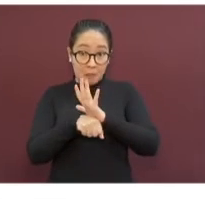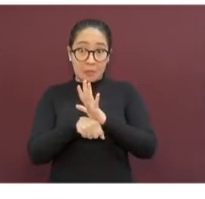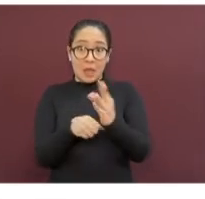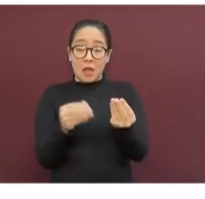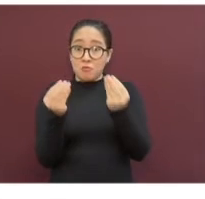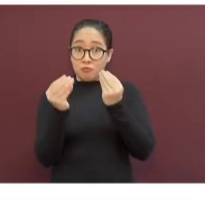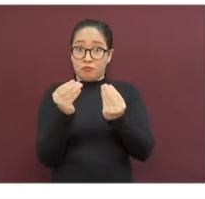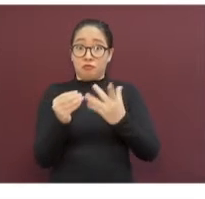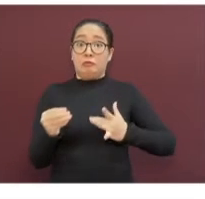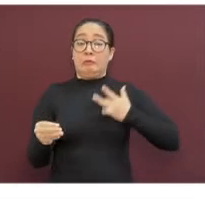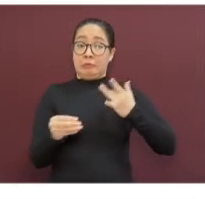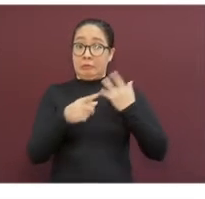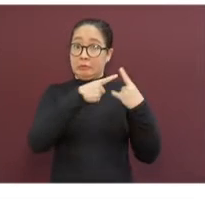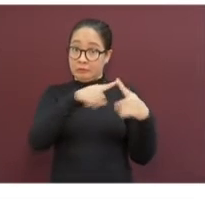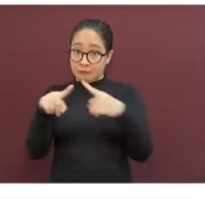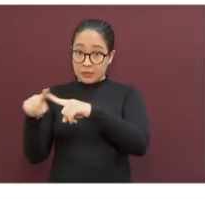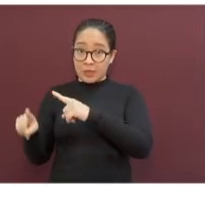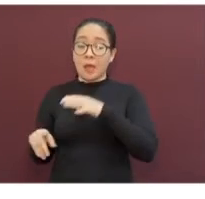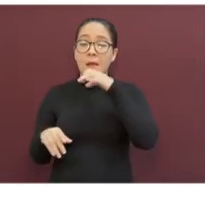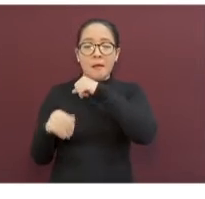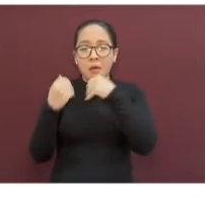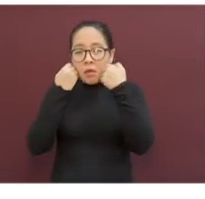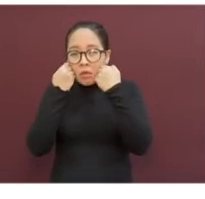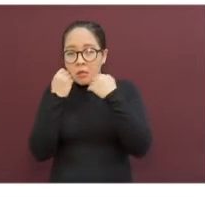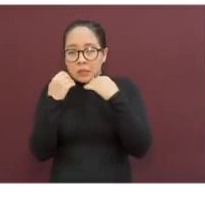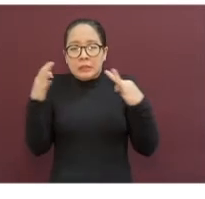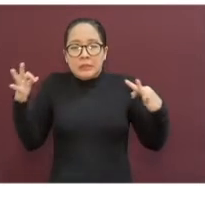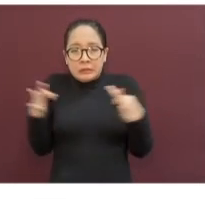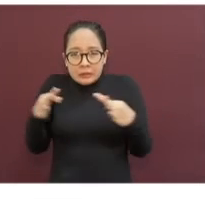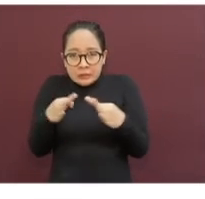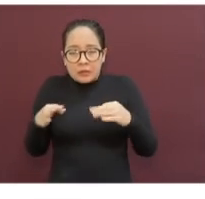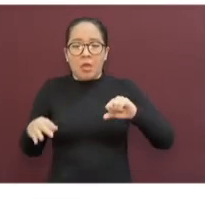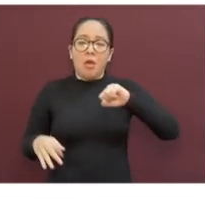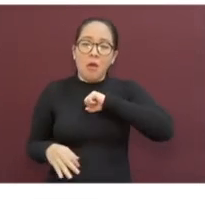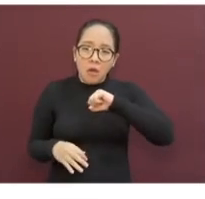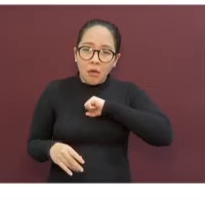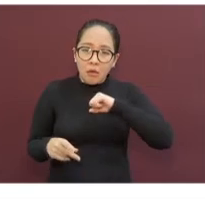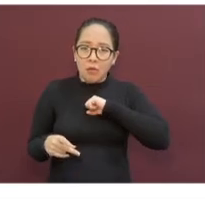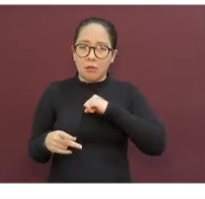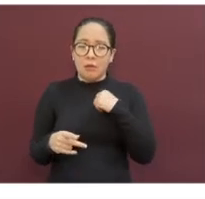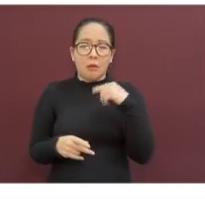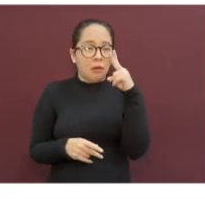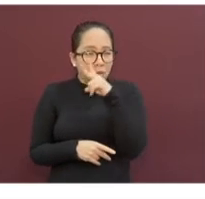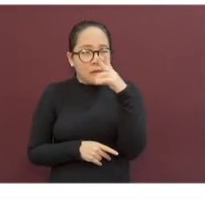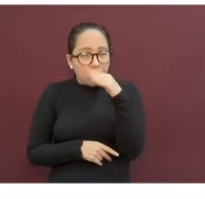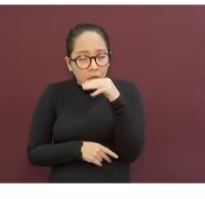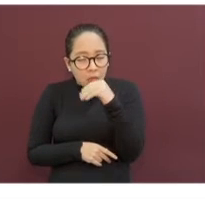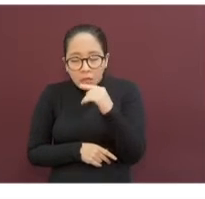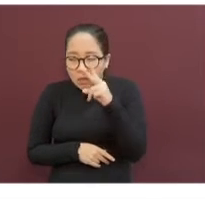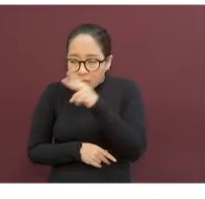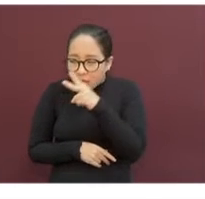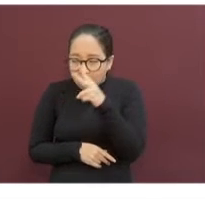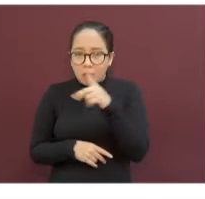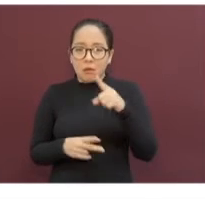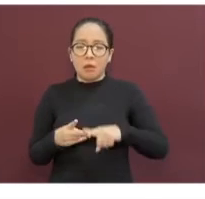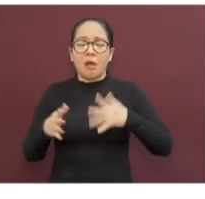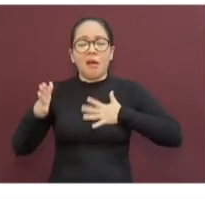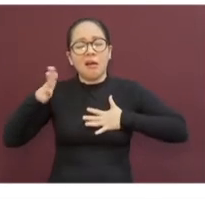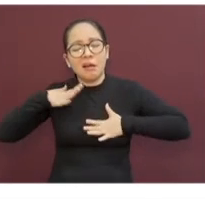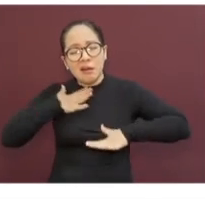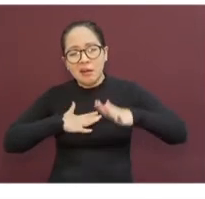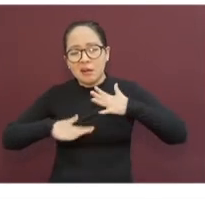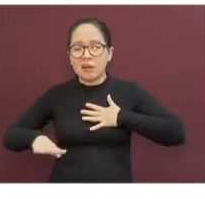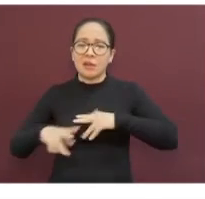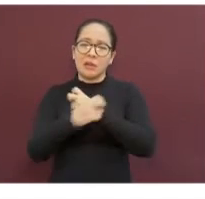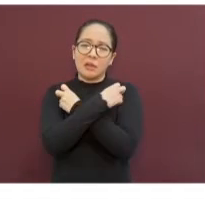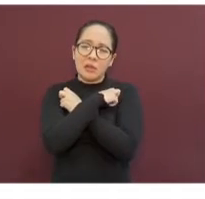de síntomas como lo son la fiebre escalofríos tos dificultad para respirar fatiga dolor de